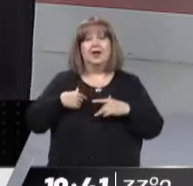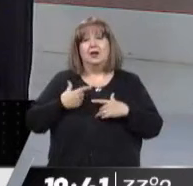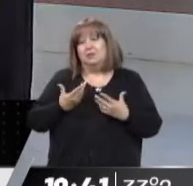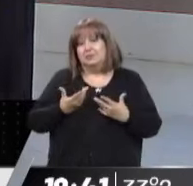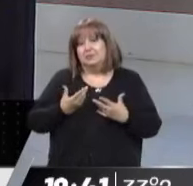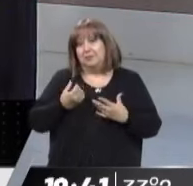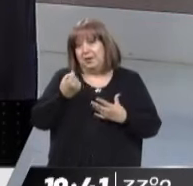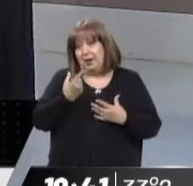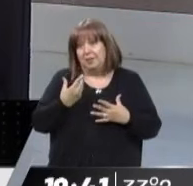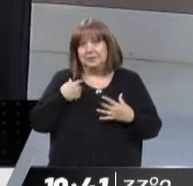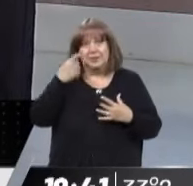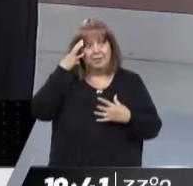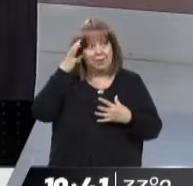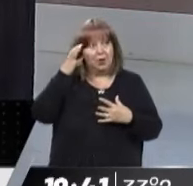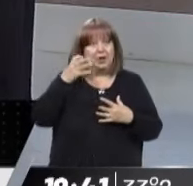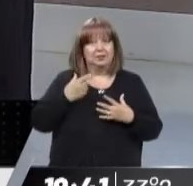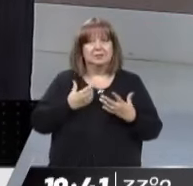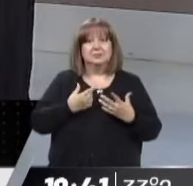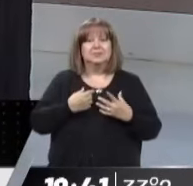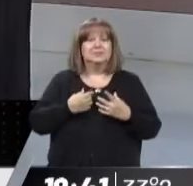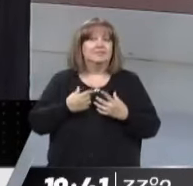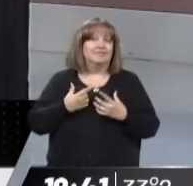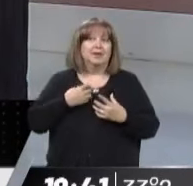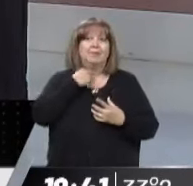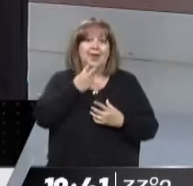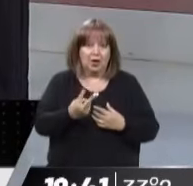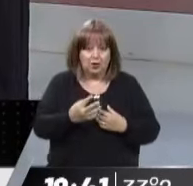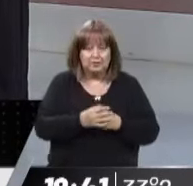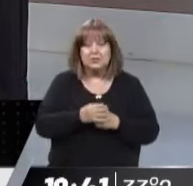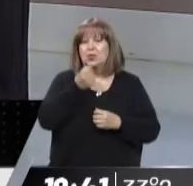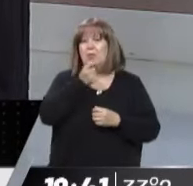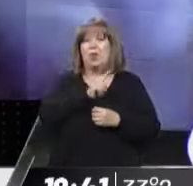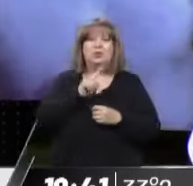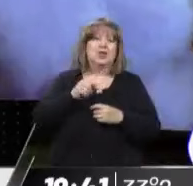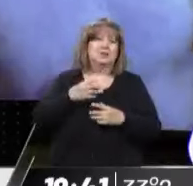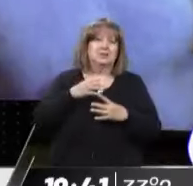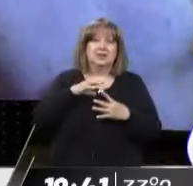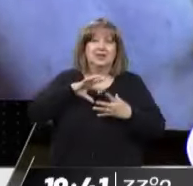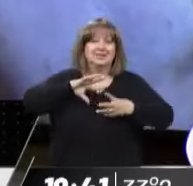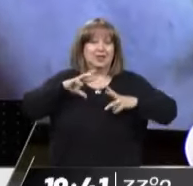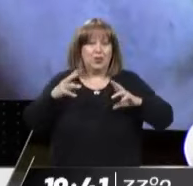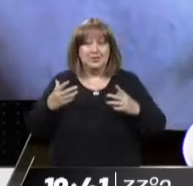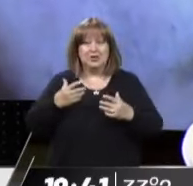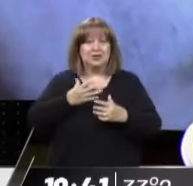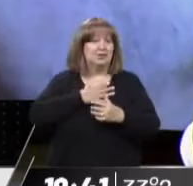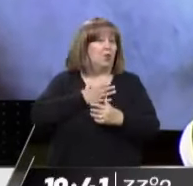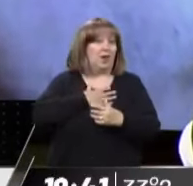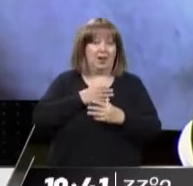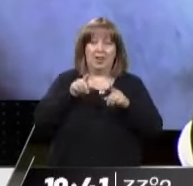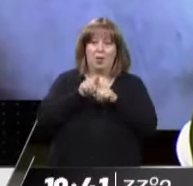nadie quiere llegar, primero por la situación, que no pase por esto, ¿no? Claro, y no quiero que nadie pase, nadie por más esto. Pase por y esto. Se encuentre con